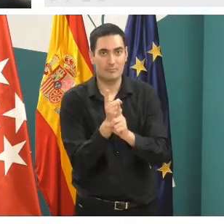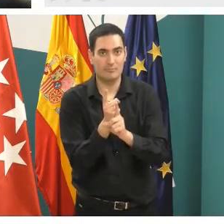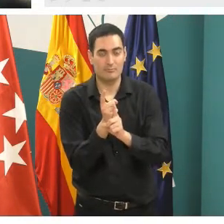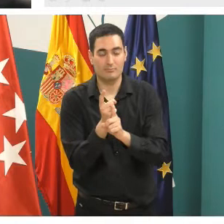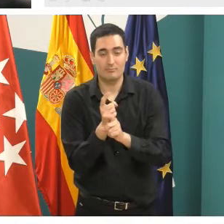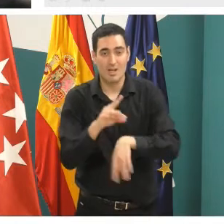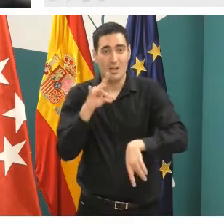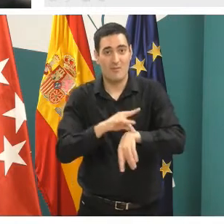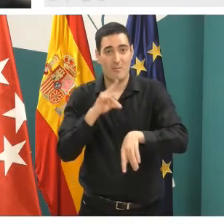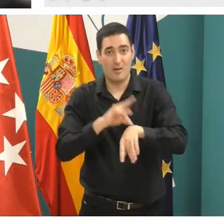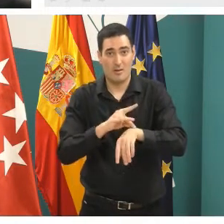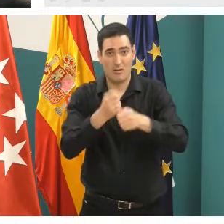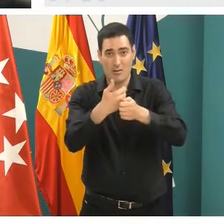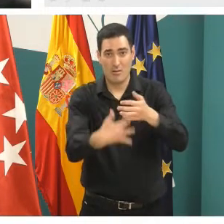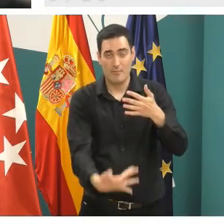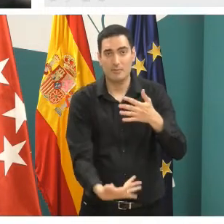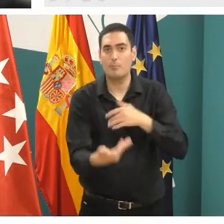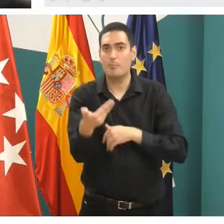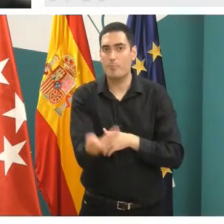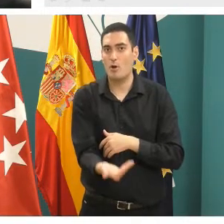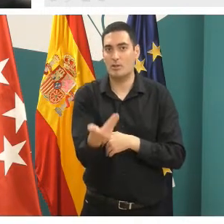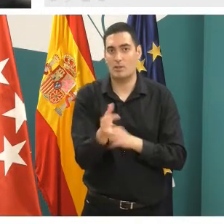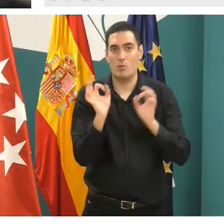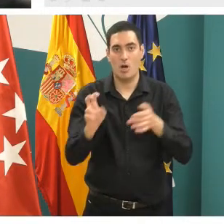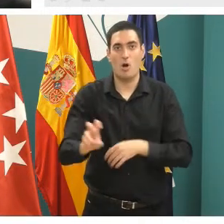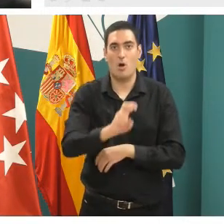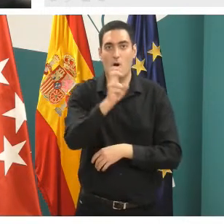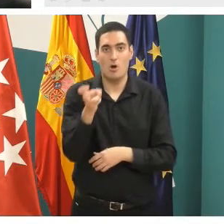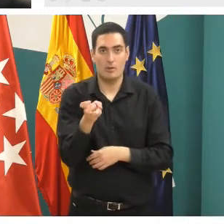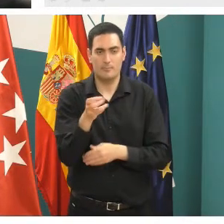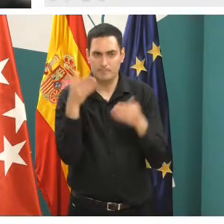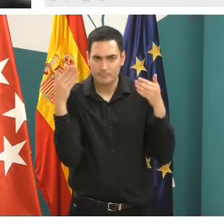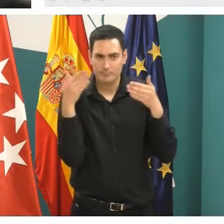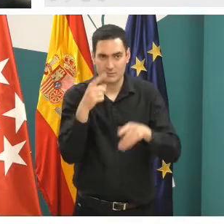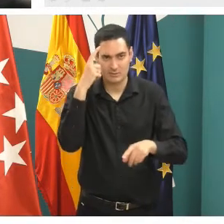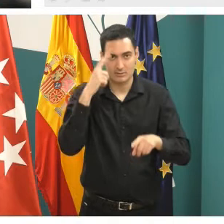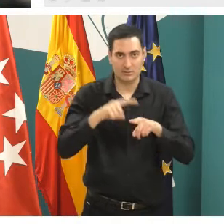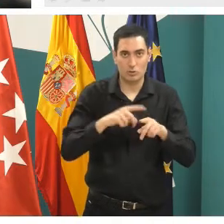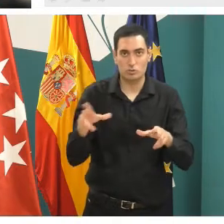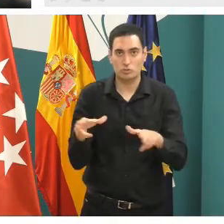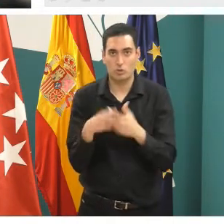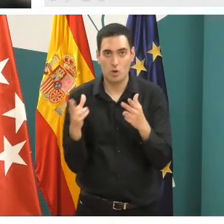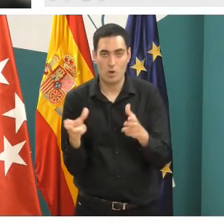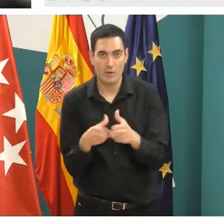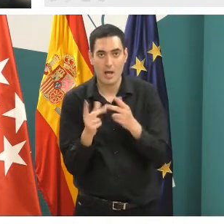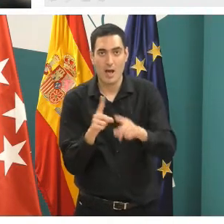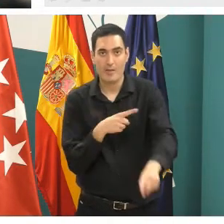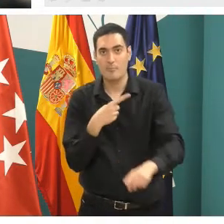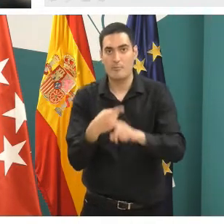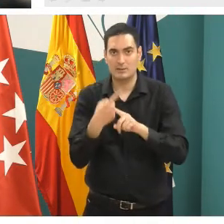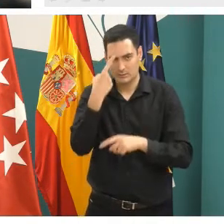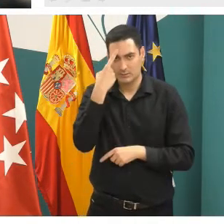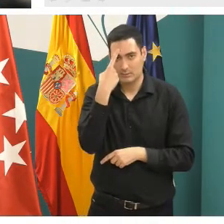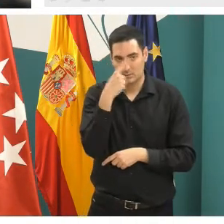estas patologías es muy importante, como en muchas otras, un enfoque biopsicosocial, donde además de tener en cuenta